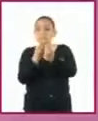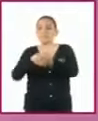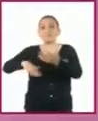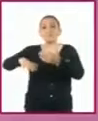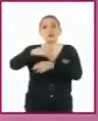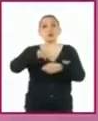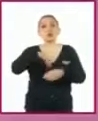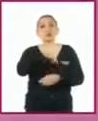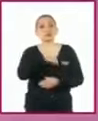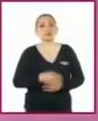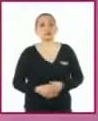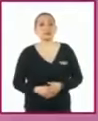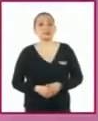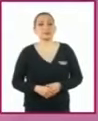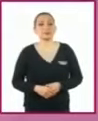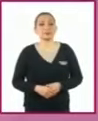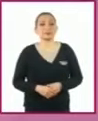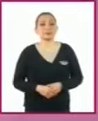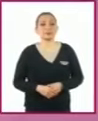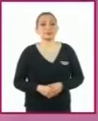nosotros.